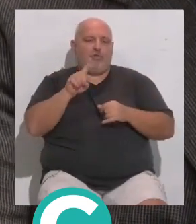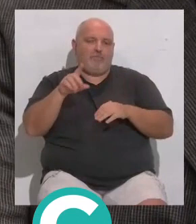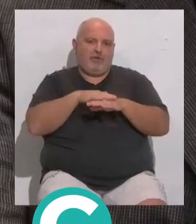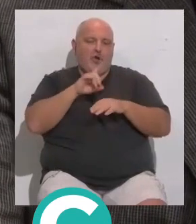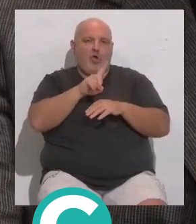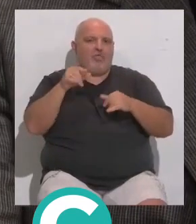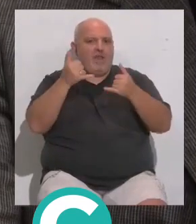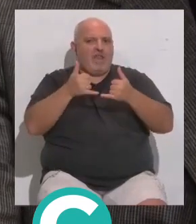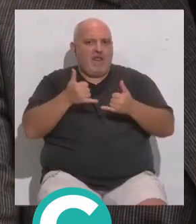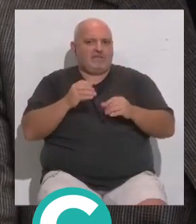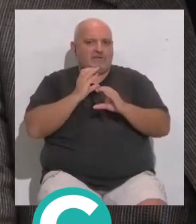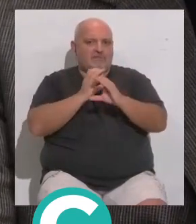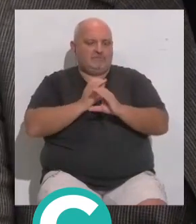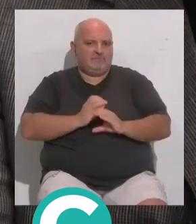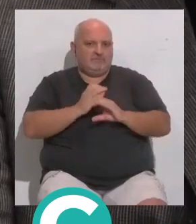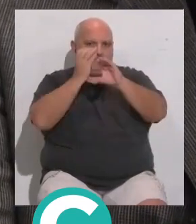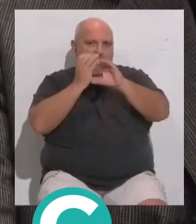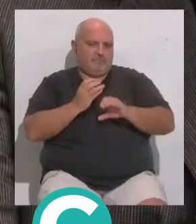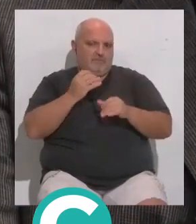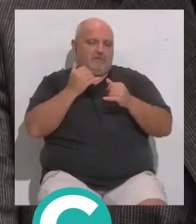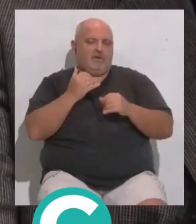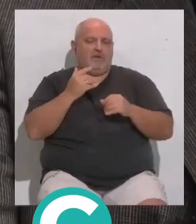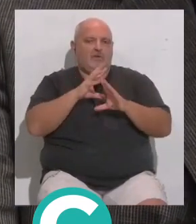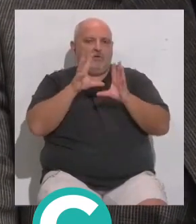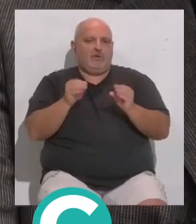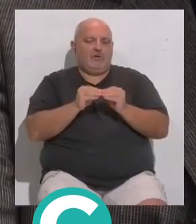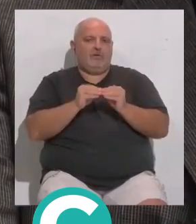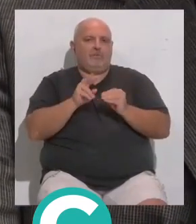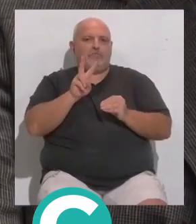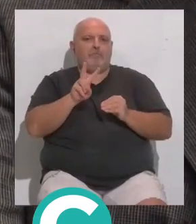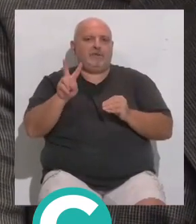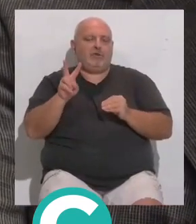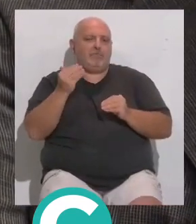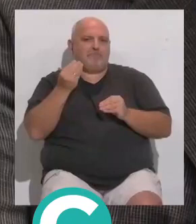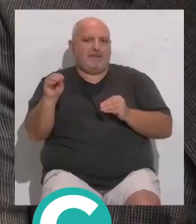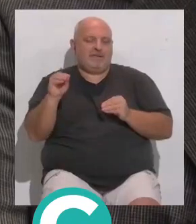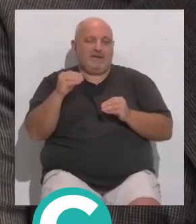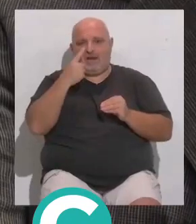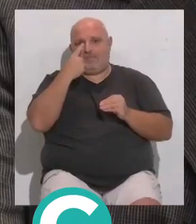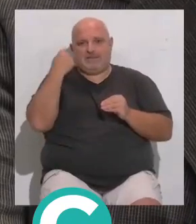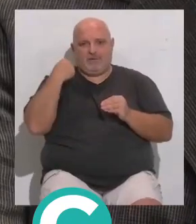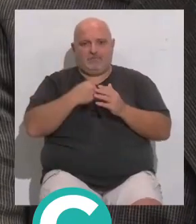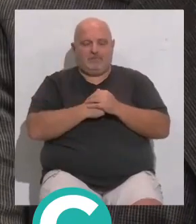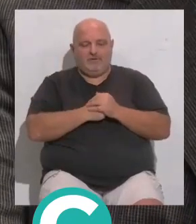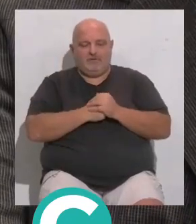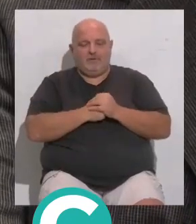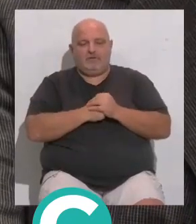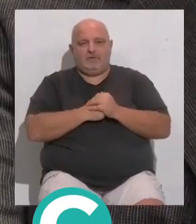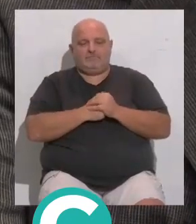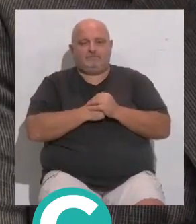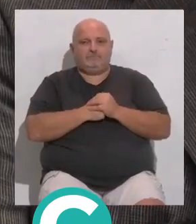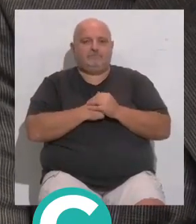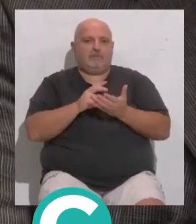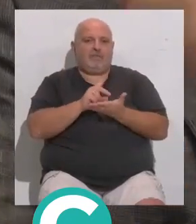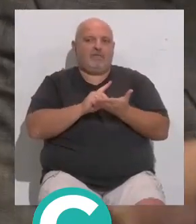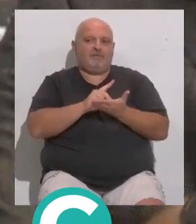perdón, de expedición, y que suponen unas 22 más que el curso pasado. Son